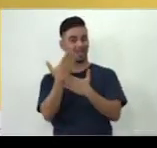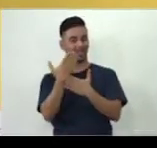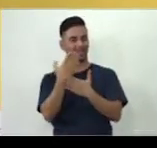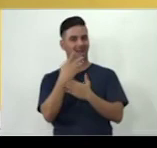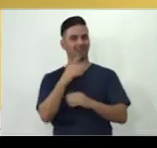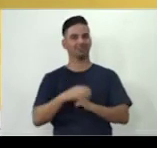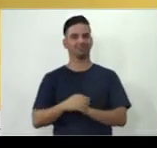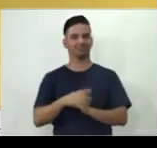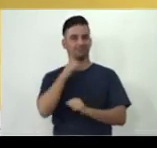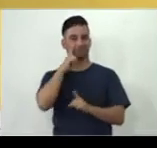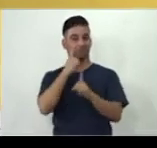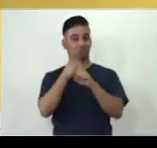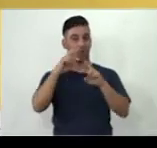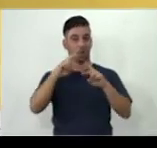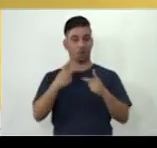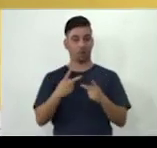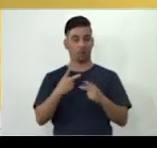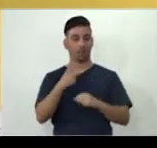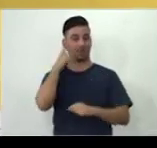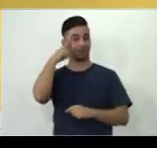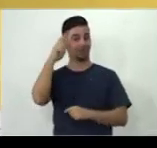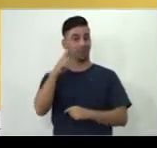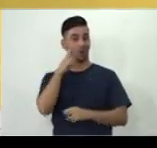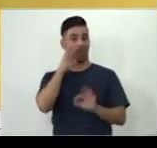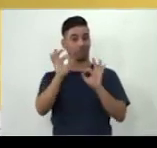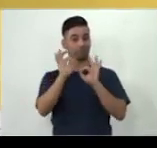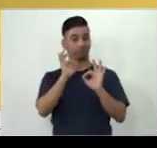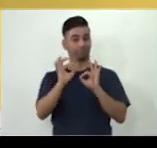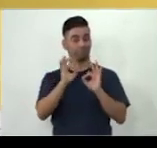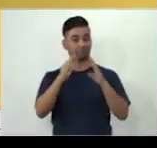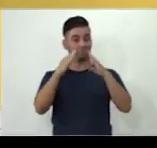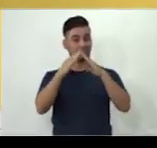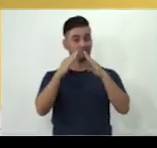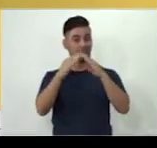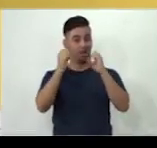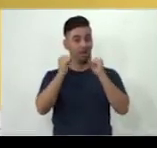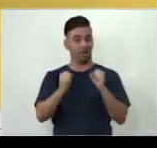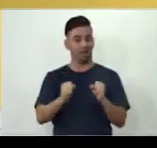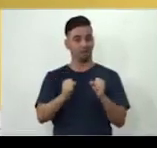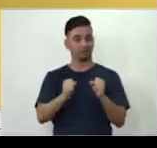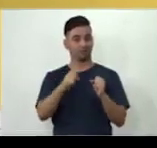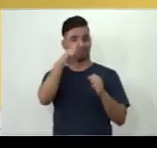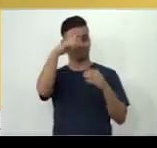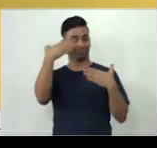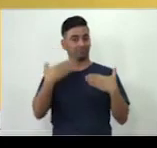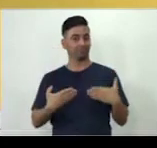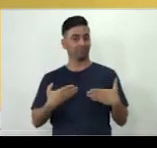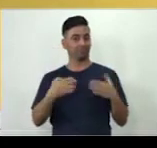días. Recuerde no salir de casa, cuidándote tú, cuidas a tu familia y nos cuidamos